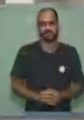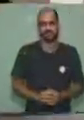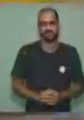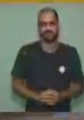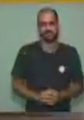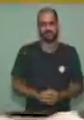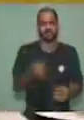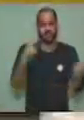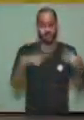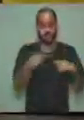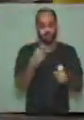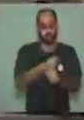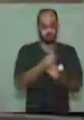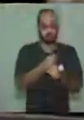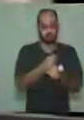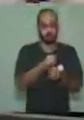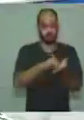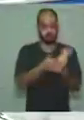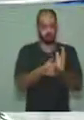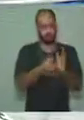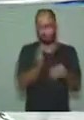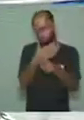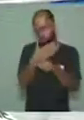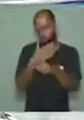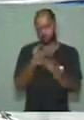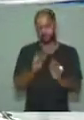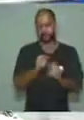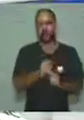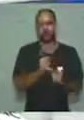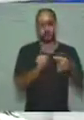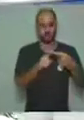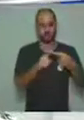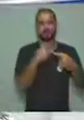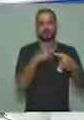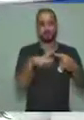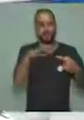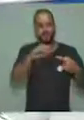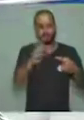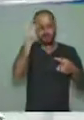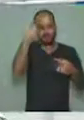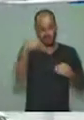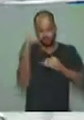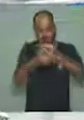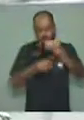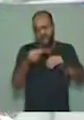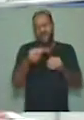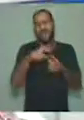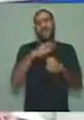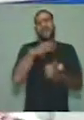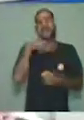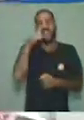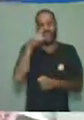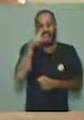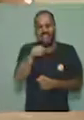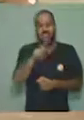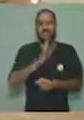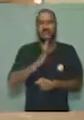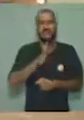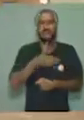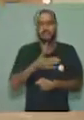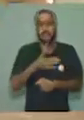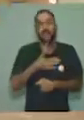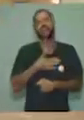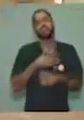es la detección de mutaciones en el gen de KRAS, que es un gen que está involucrado principalmente en los procesos cancerígenos